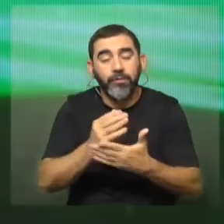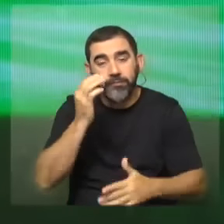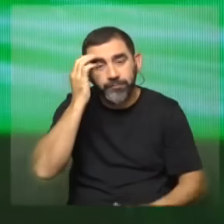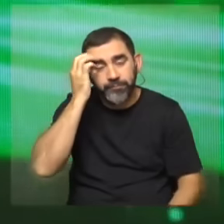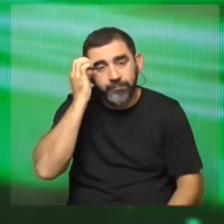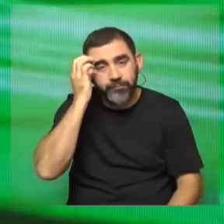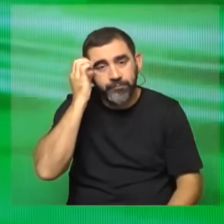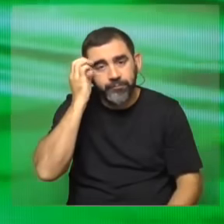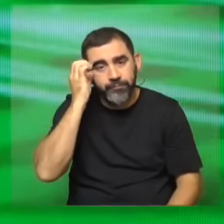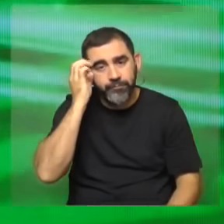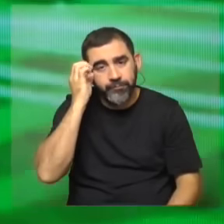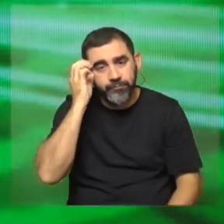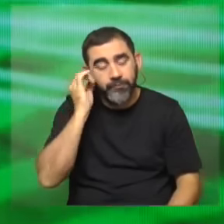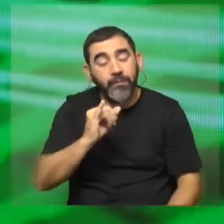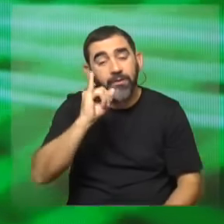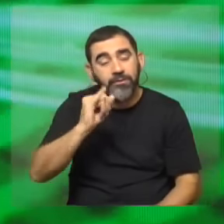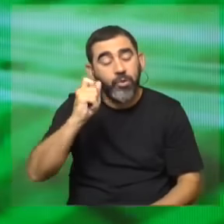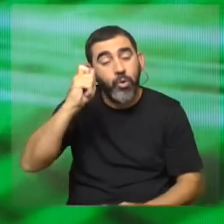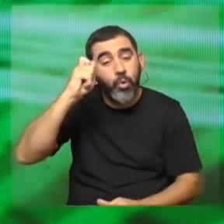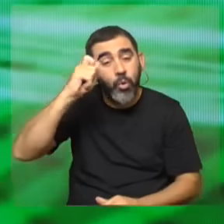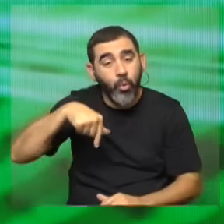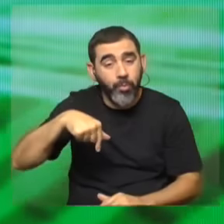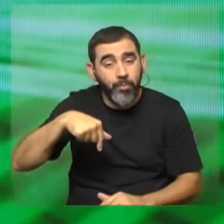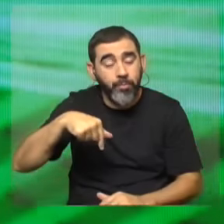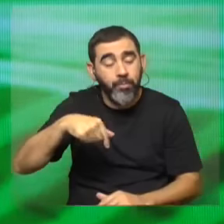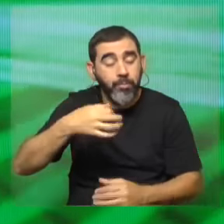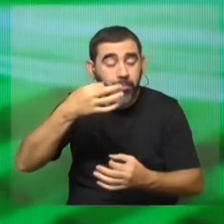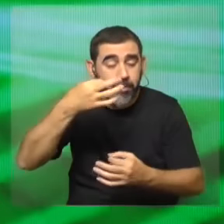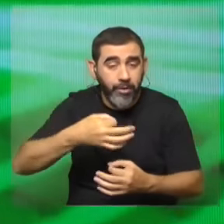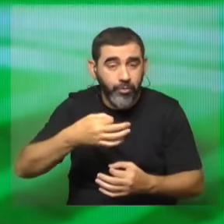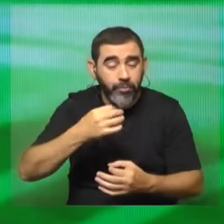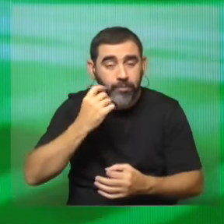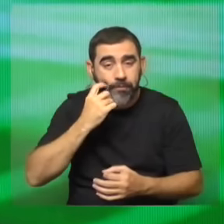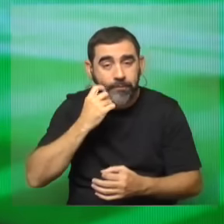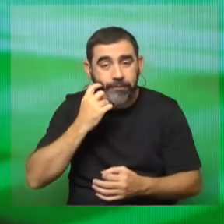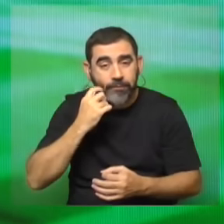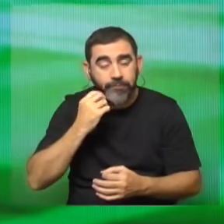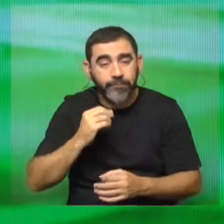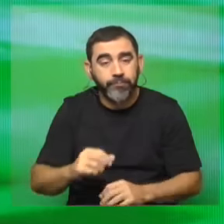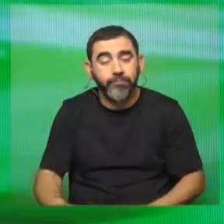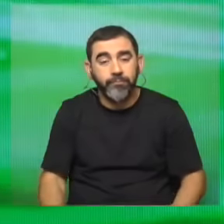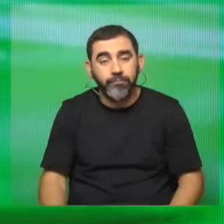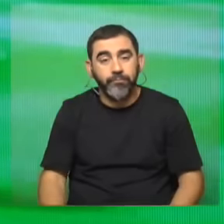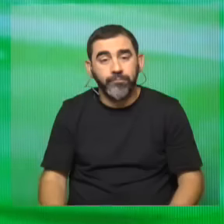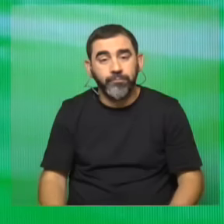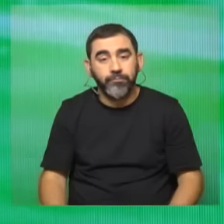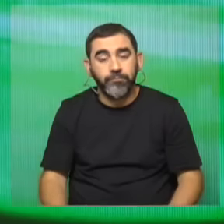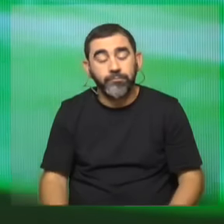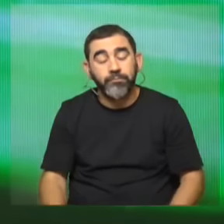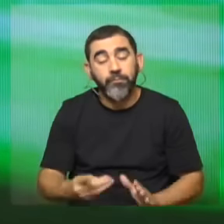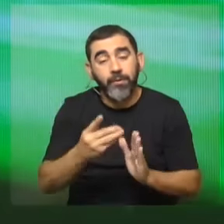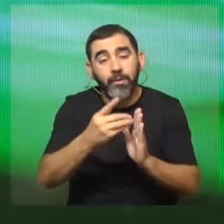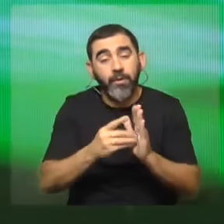eh pero sí tenemos opiniones calificadas y algunos datos en crudo por ejemplo los datos